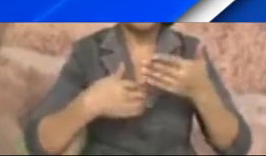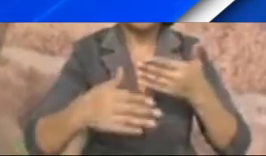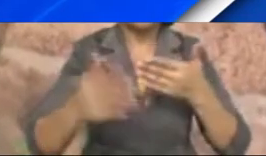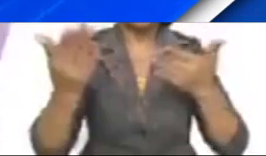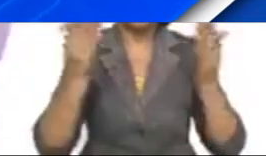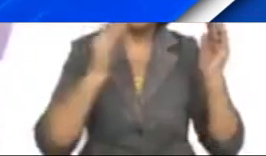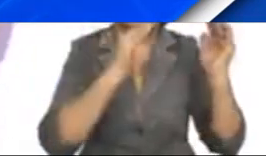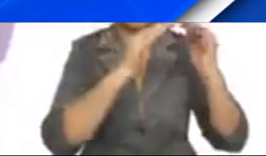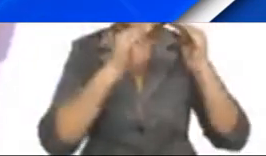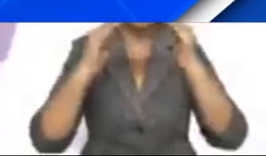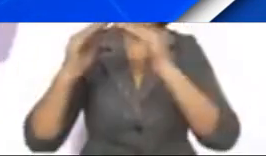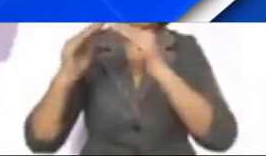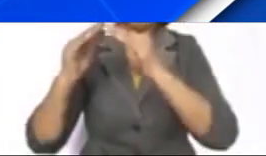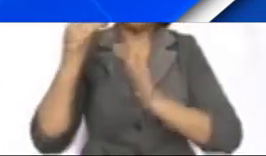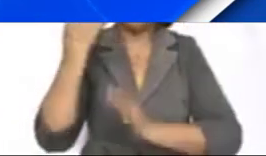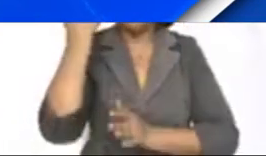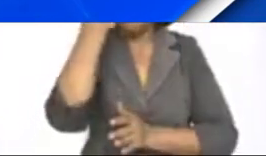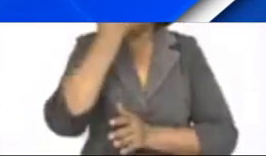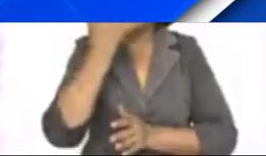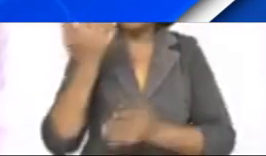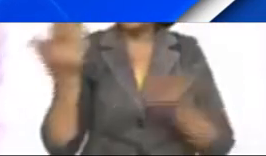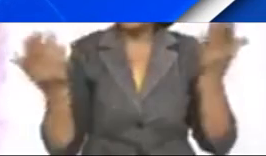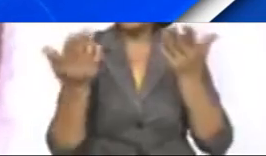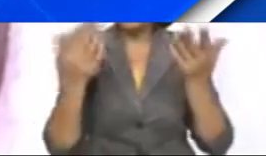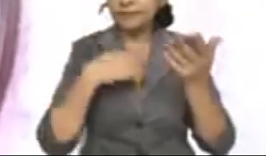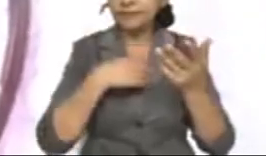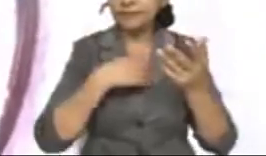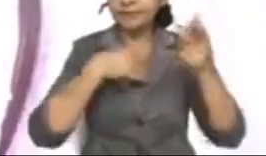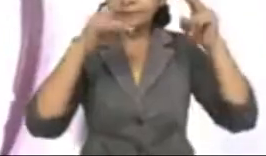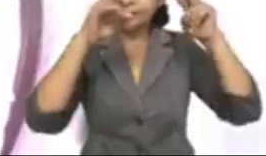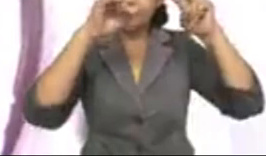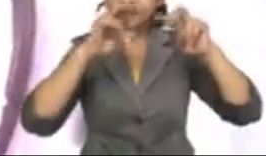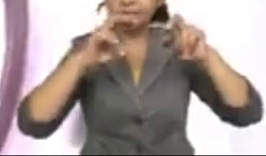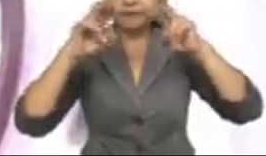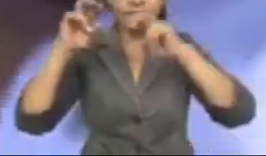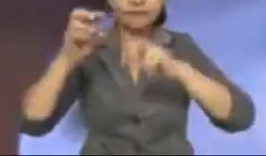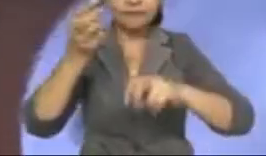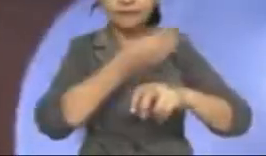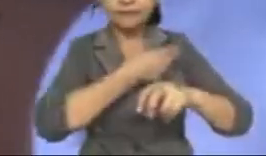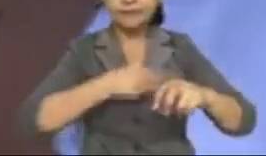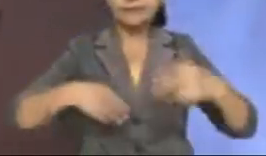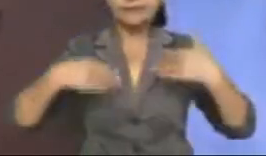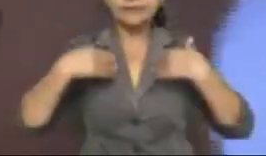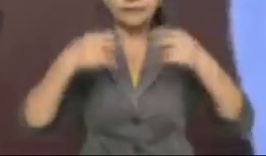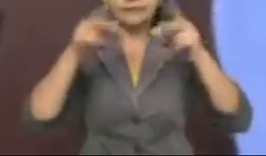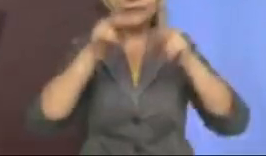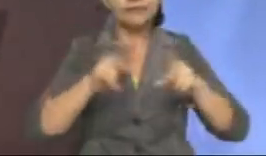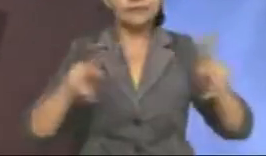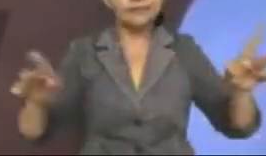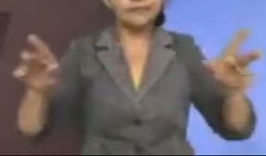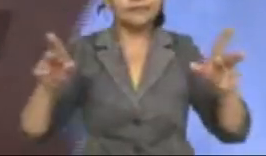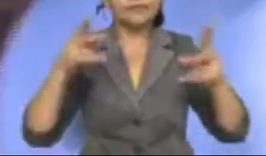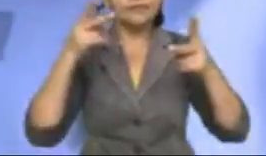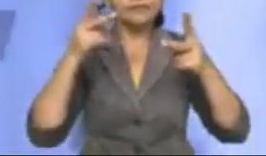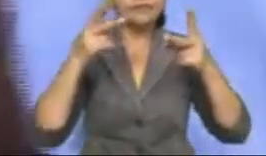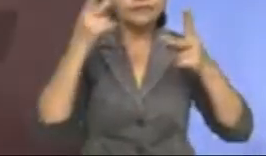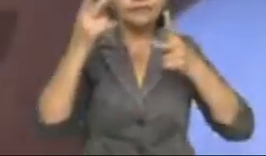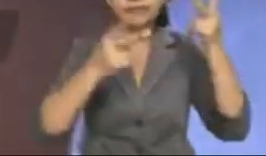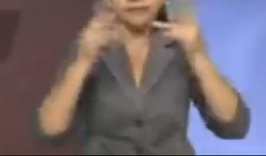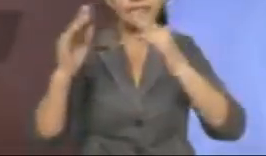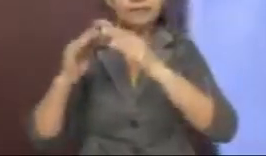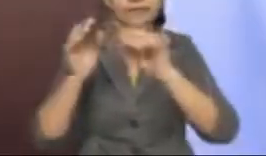aplicado el esquema completo anterior. Ese es el único detalle. Para Noticias 12, Luisa Centeno.